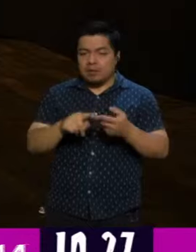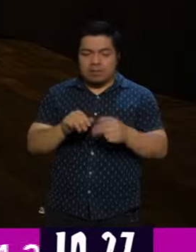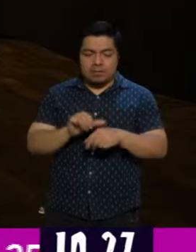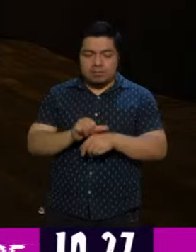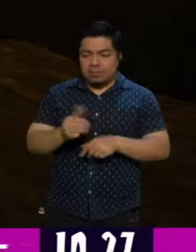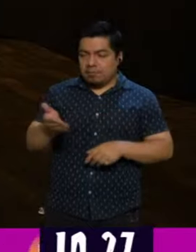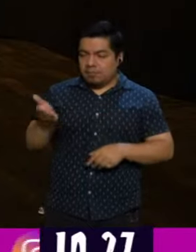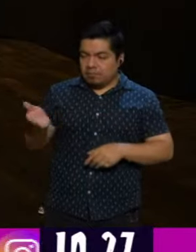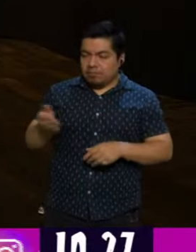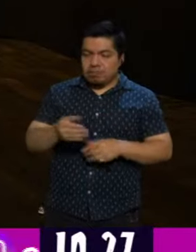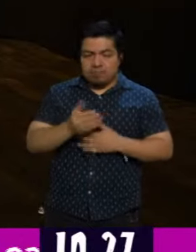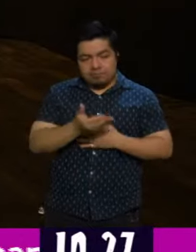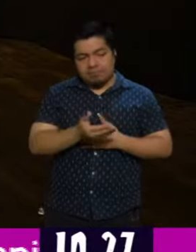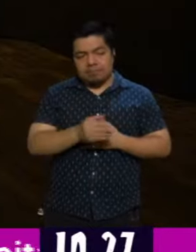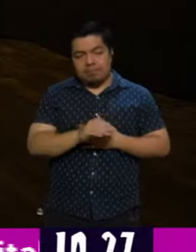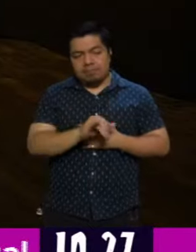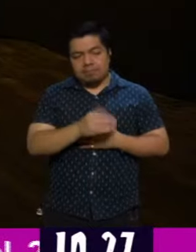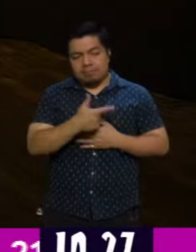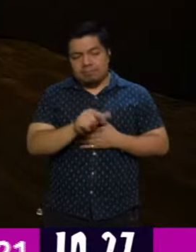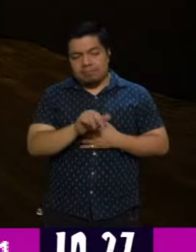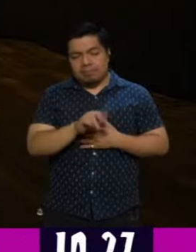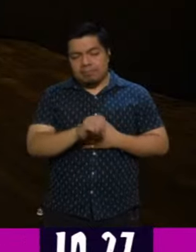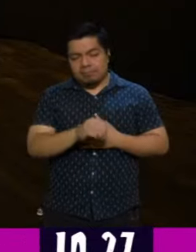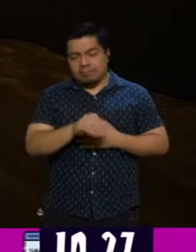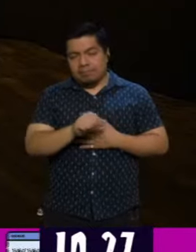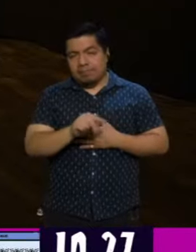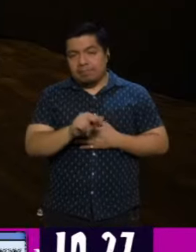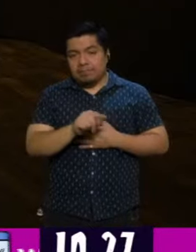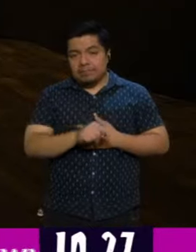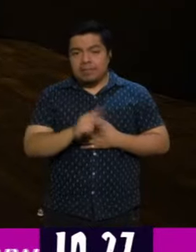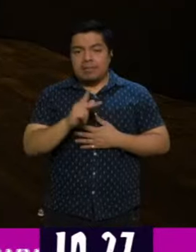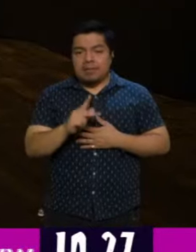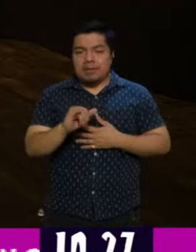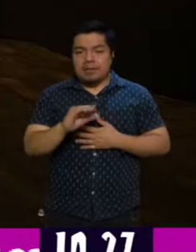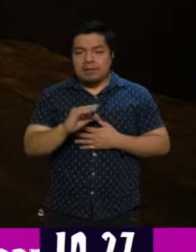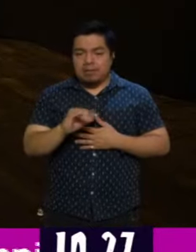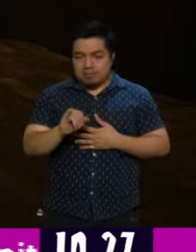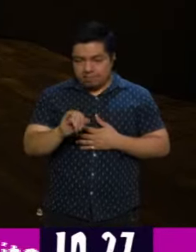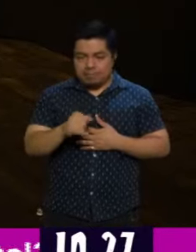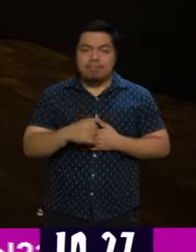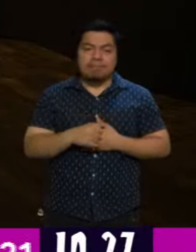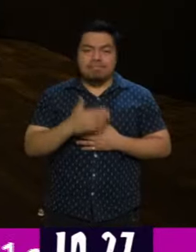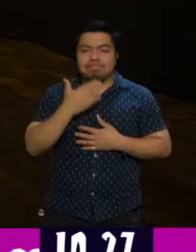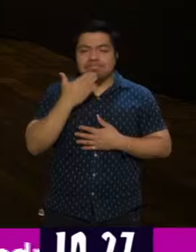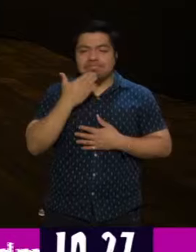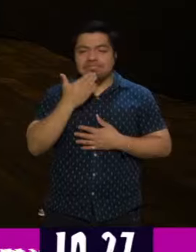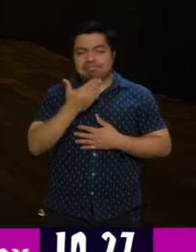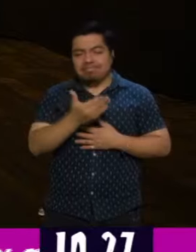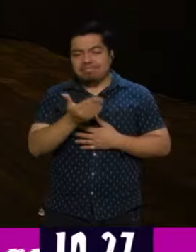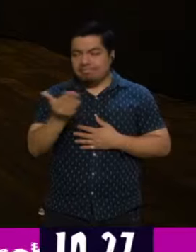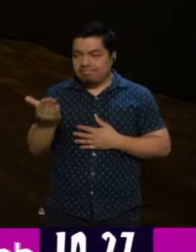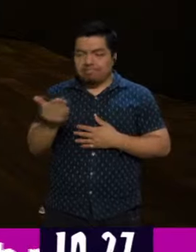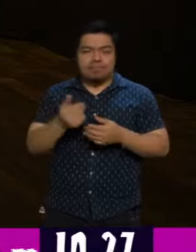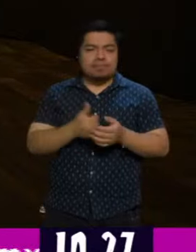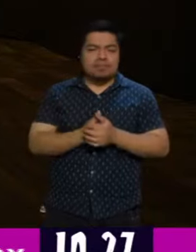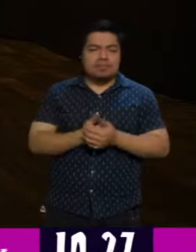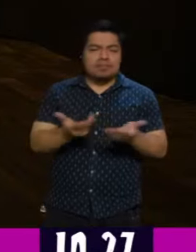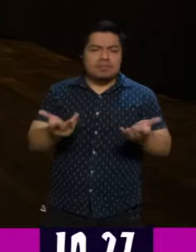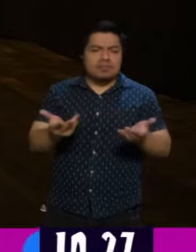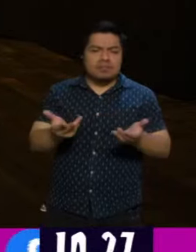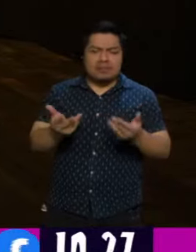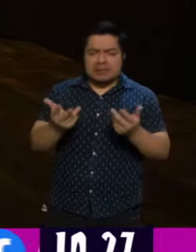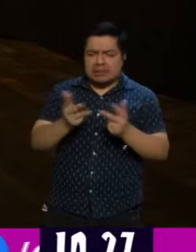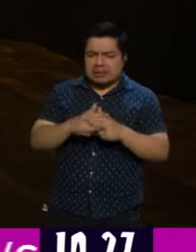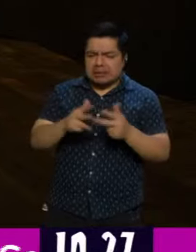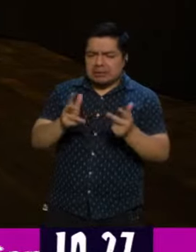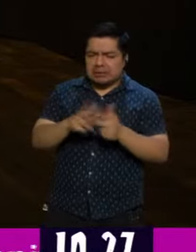Compañero. Gerardo Martínez. Gerardo Martínez, el Pichi. El Pichi. El Pichi, del Carley. Mucho gusto. Oiga, y todo lío porque